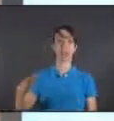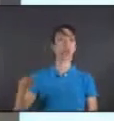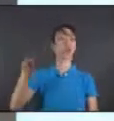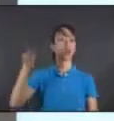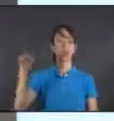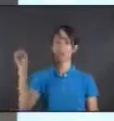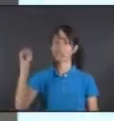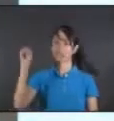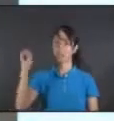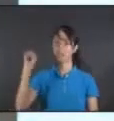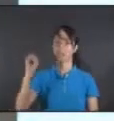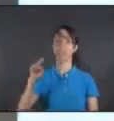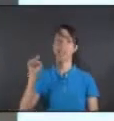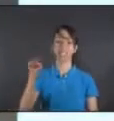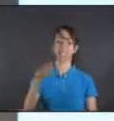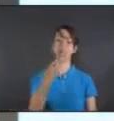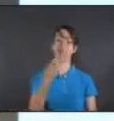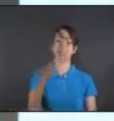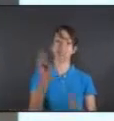al primer día.